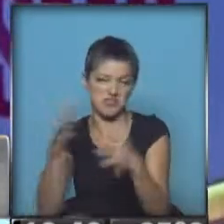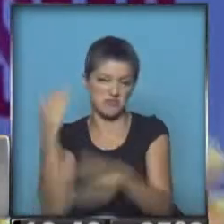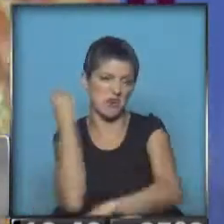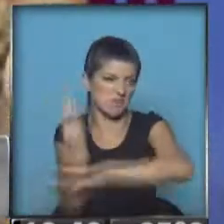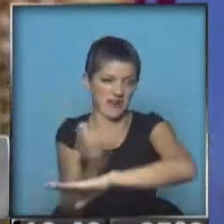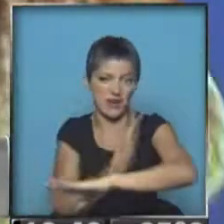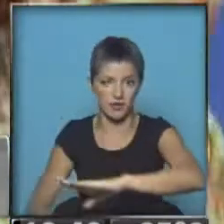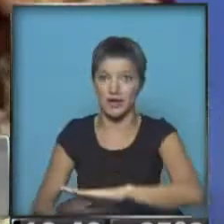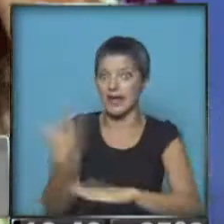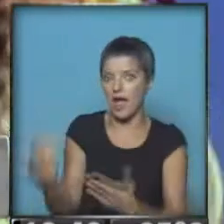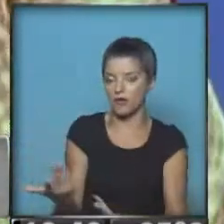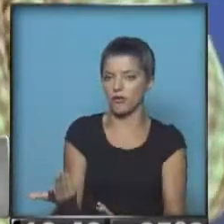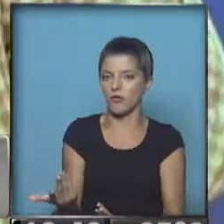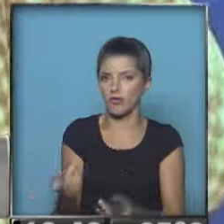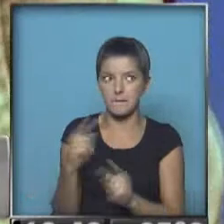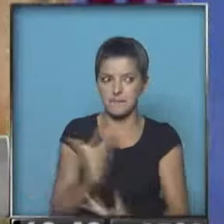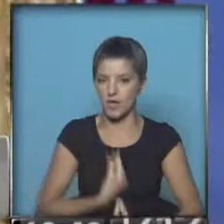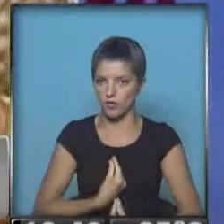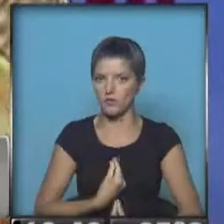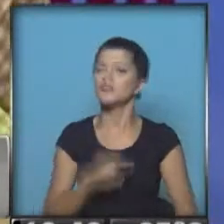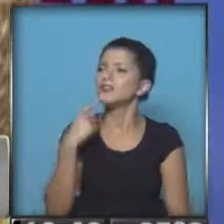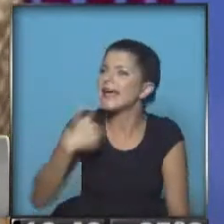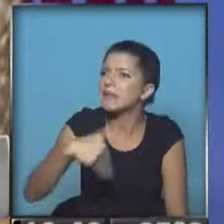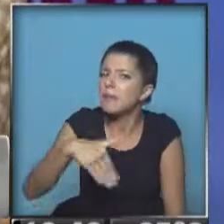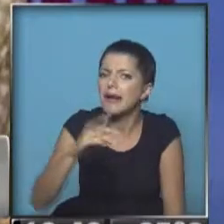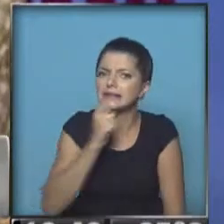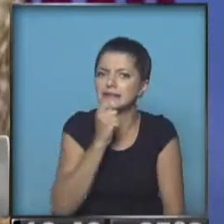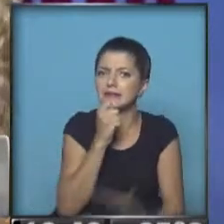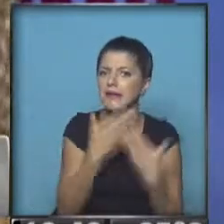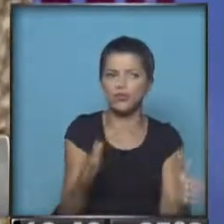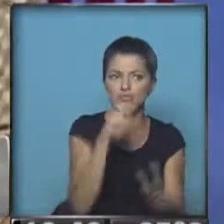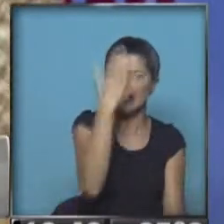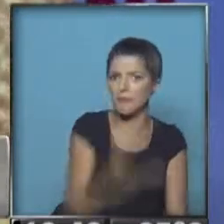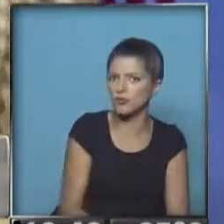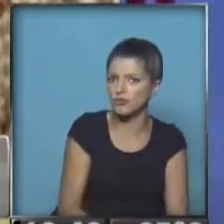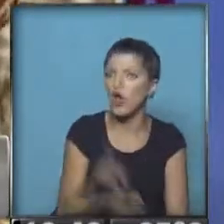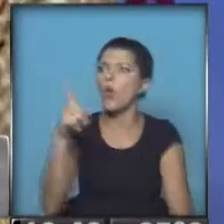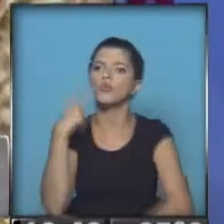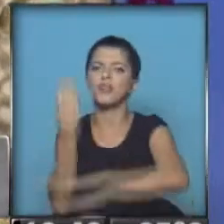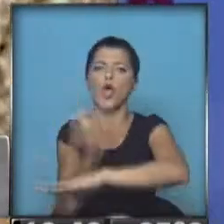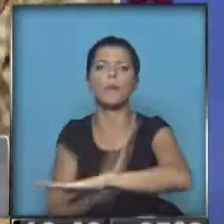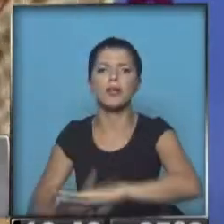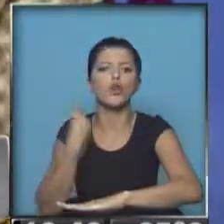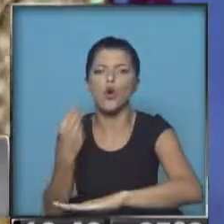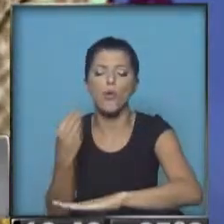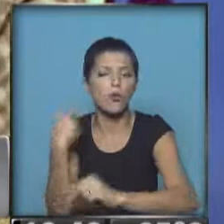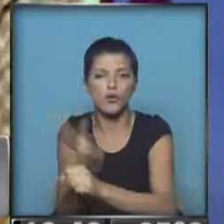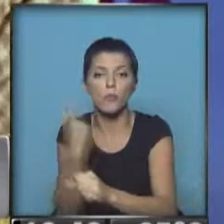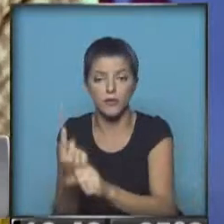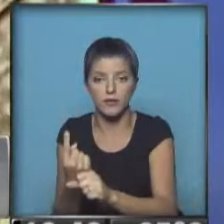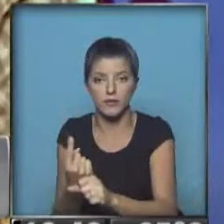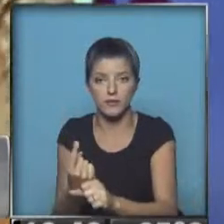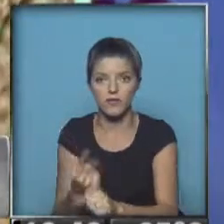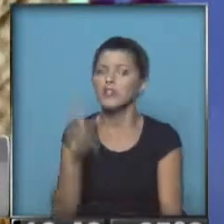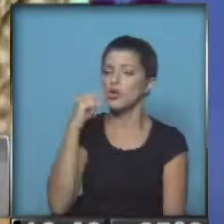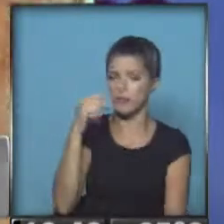Claro, este era el temor. Y nos decían, ¿qué van a hacer si renuncia? ¿Cómo van a gobernar? ¿No van a poder gobernar? Y me preguntaban, me interrogaban